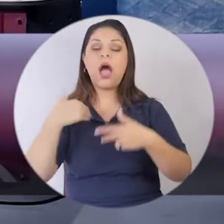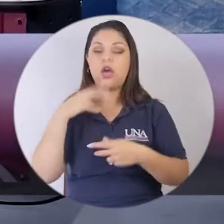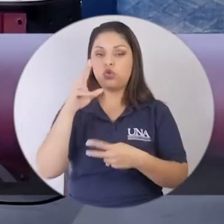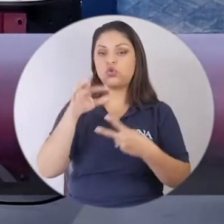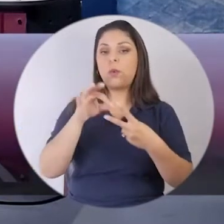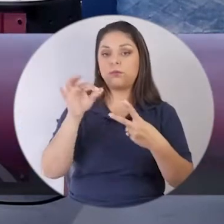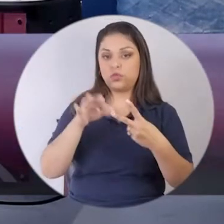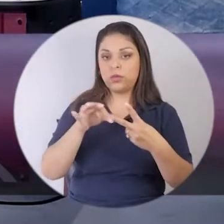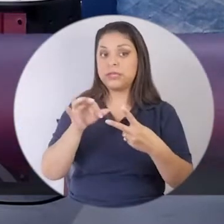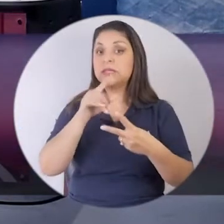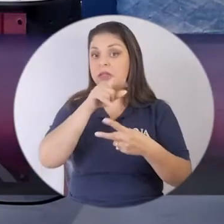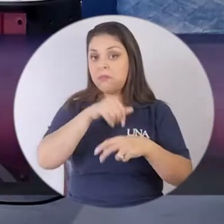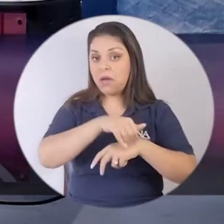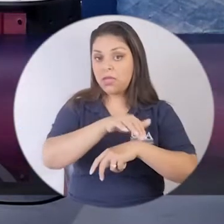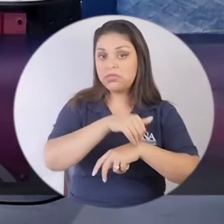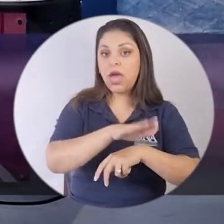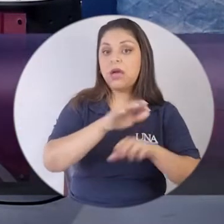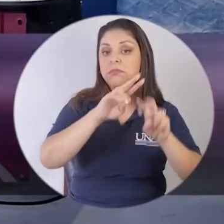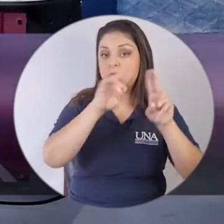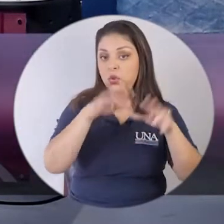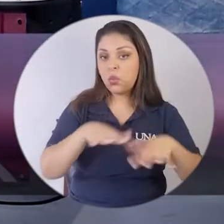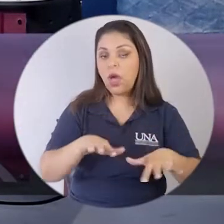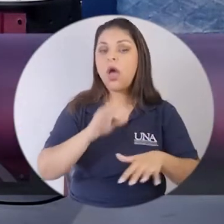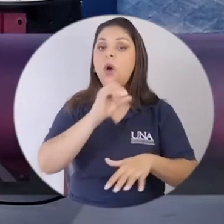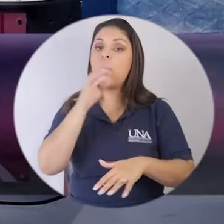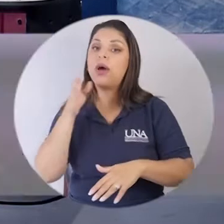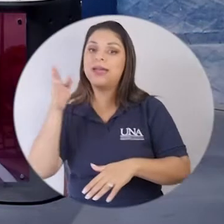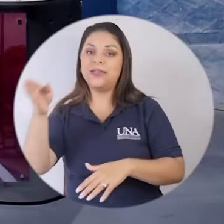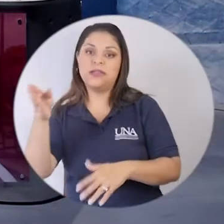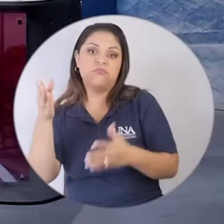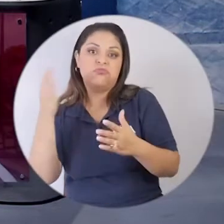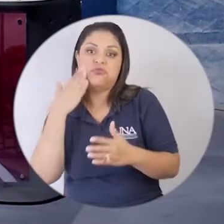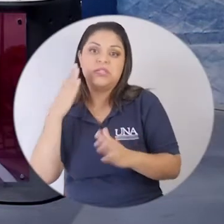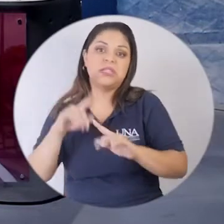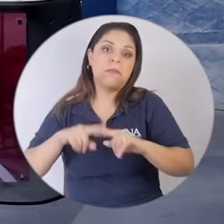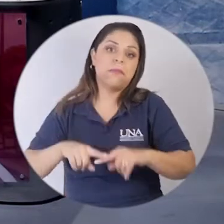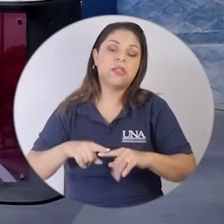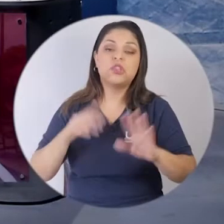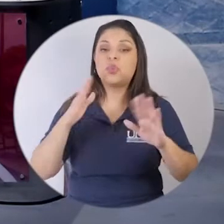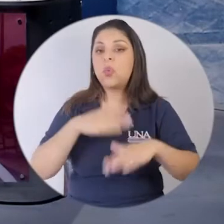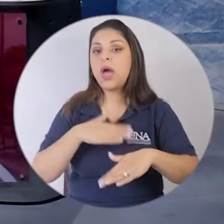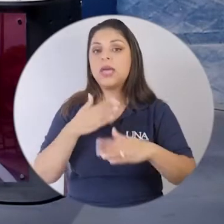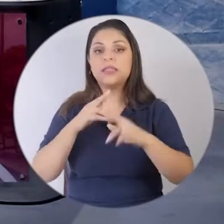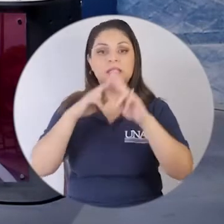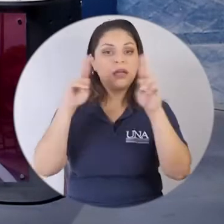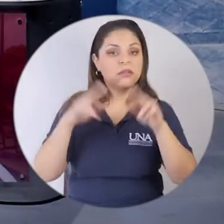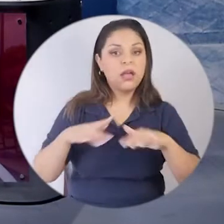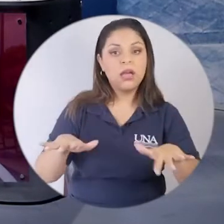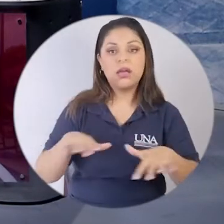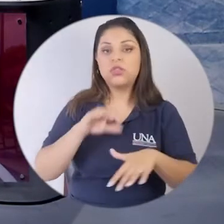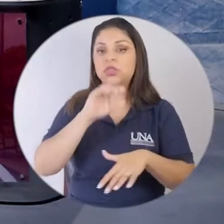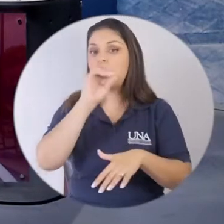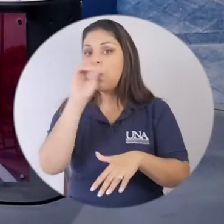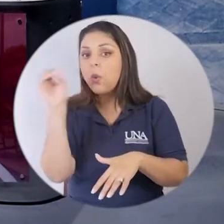digital como si van a requerir ir a hacerlo presencialmente, inclusive por una cuestión de acceso a internet, ¿verdad? O el manejo de